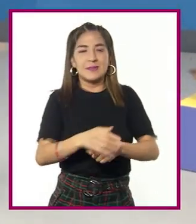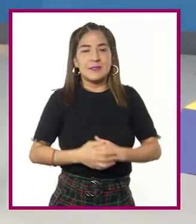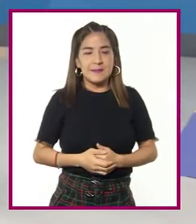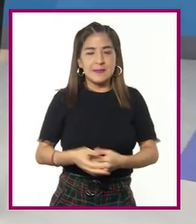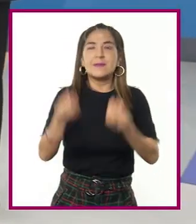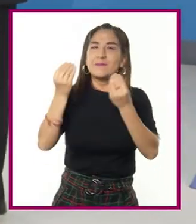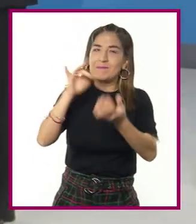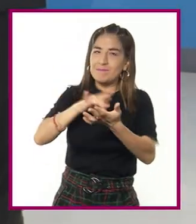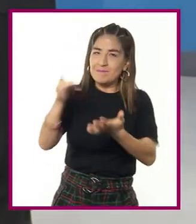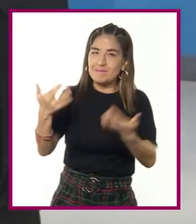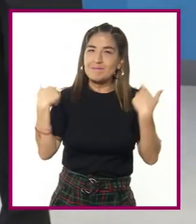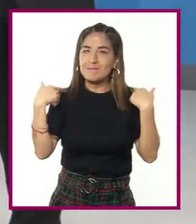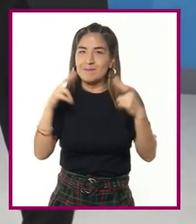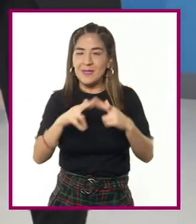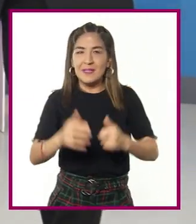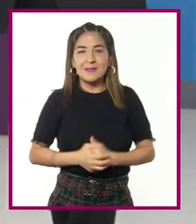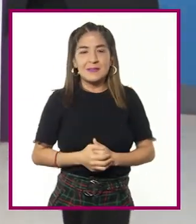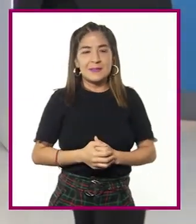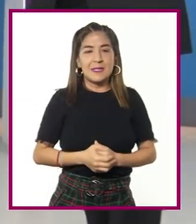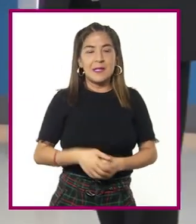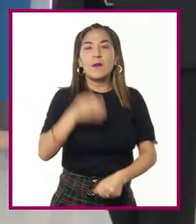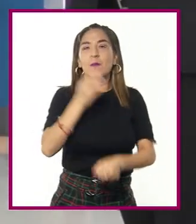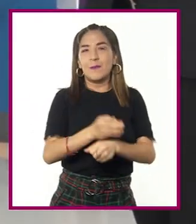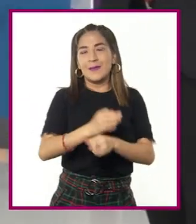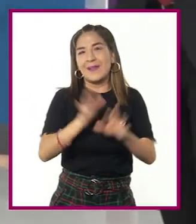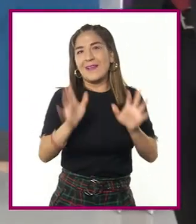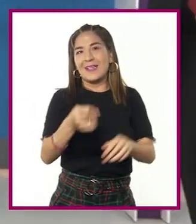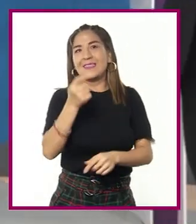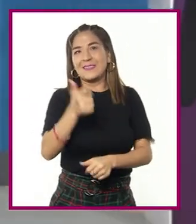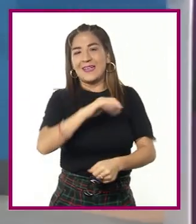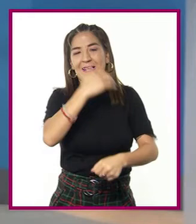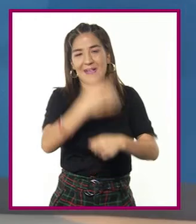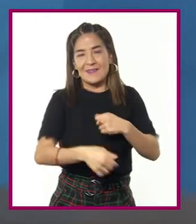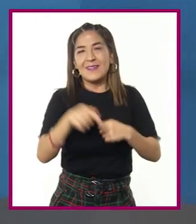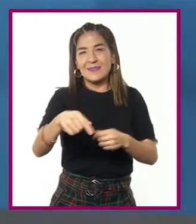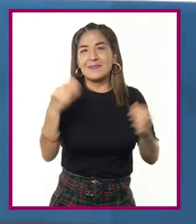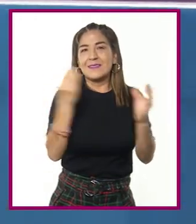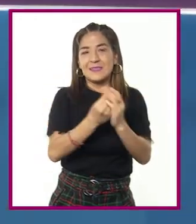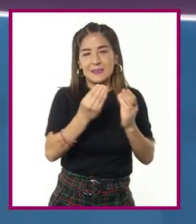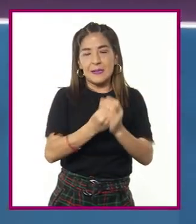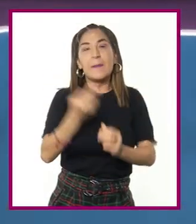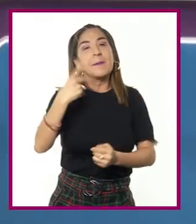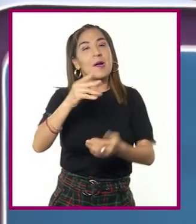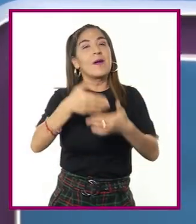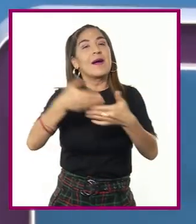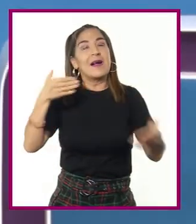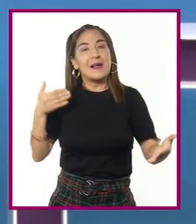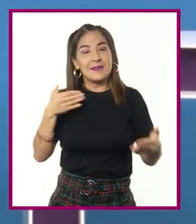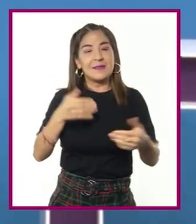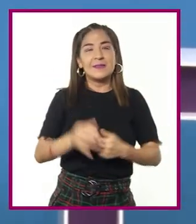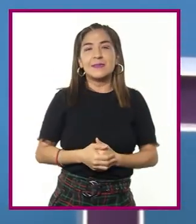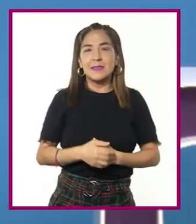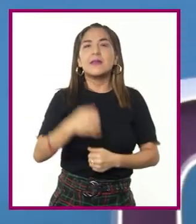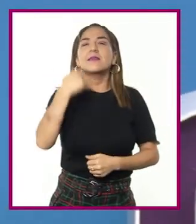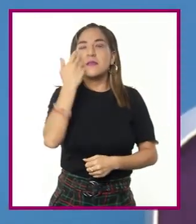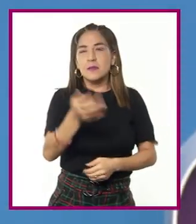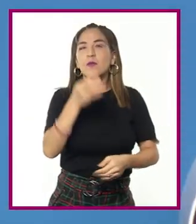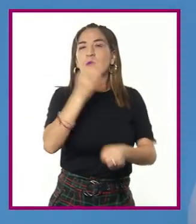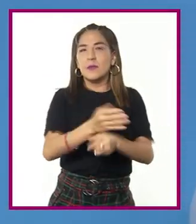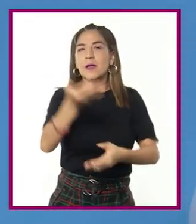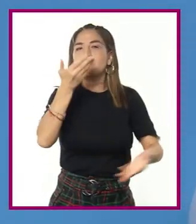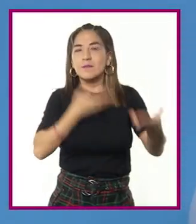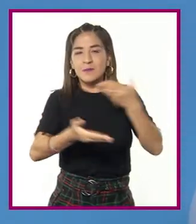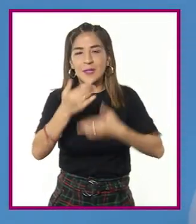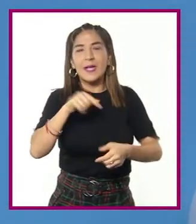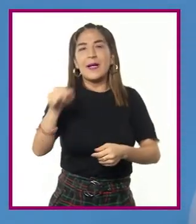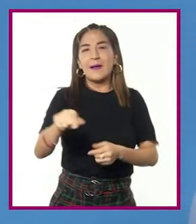Muchas gracias, maestro Mario. Estamos casi al final de nuestra sesión, pero antes de terminar, nos gustaría compartirles